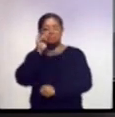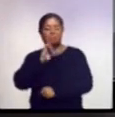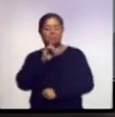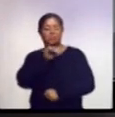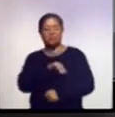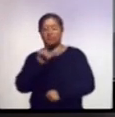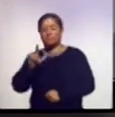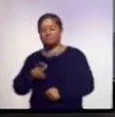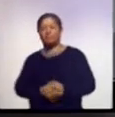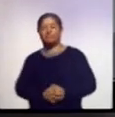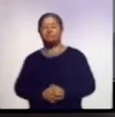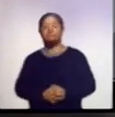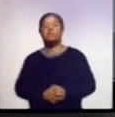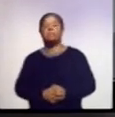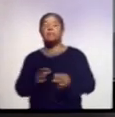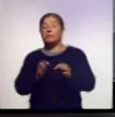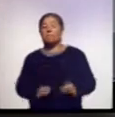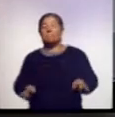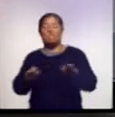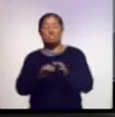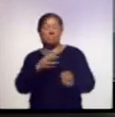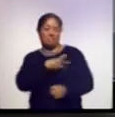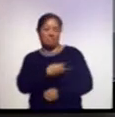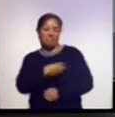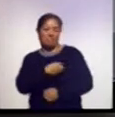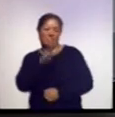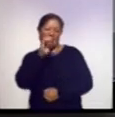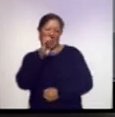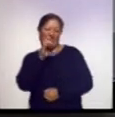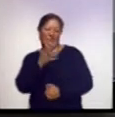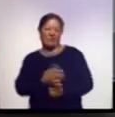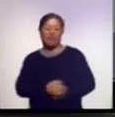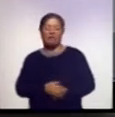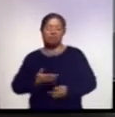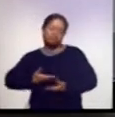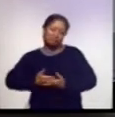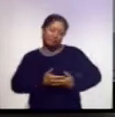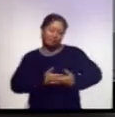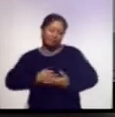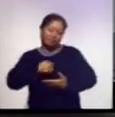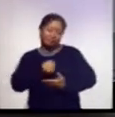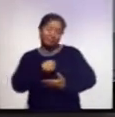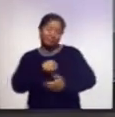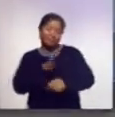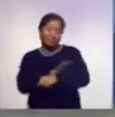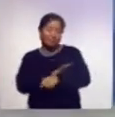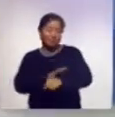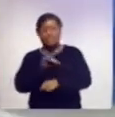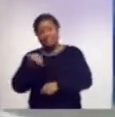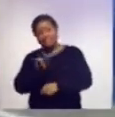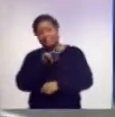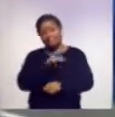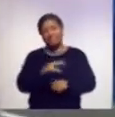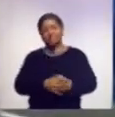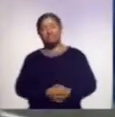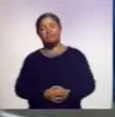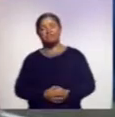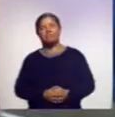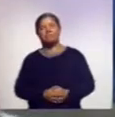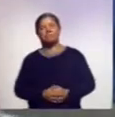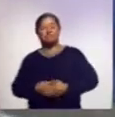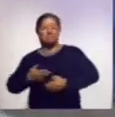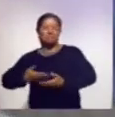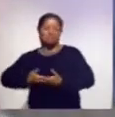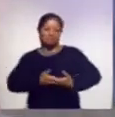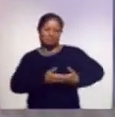la importancia de la lactancia materna, los mitos en torno a ella y sus beneficios. La leche materna